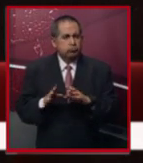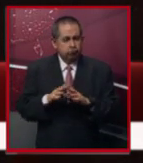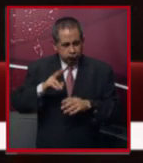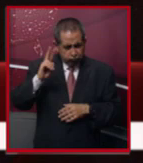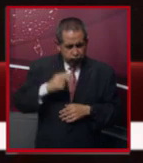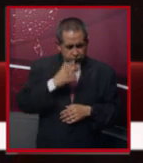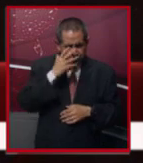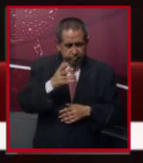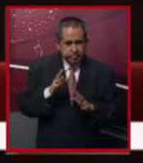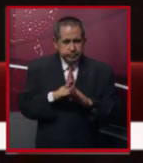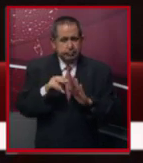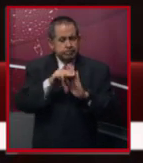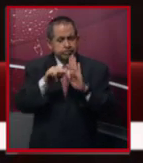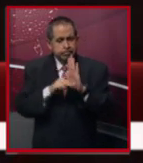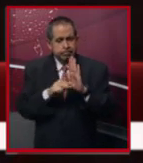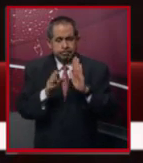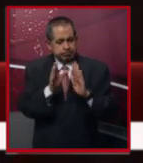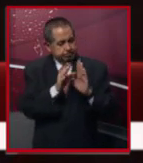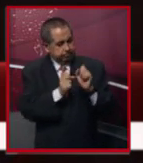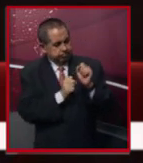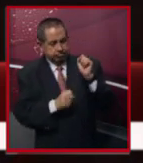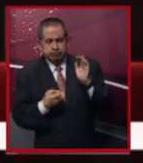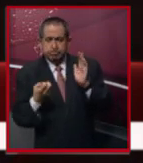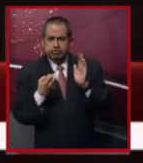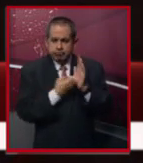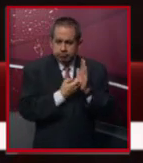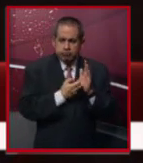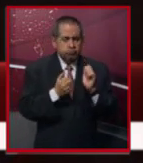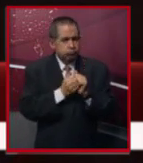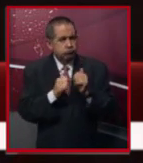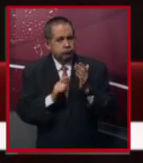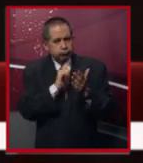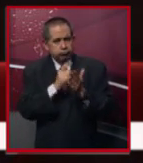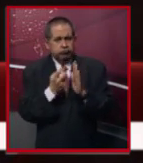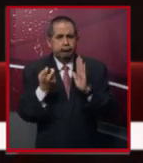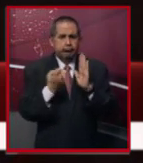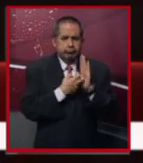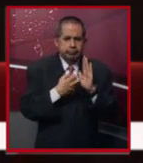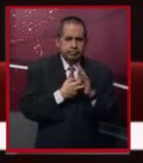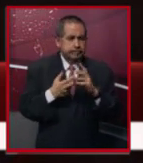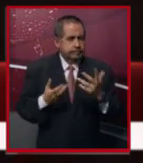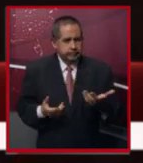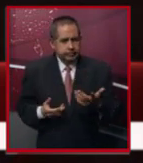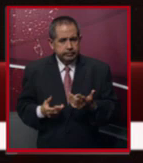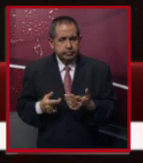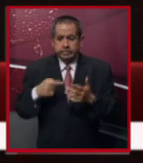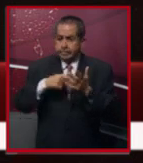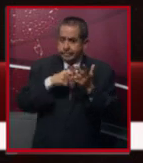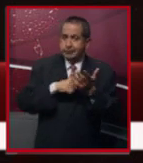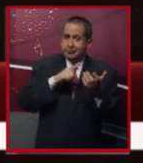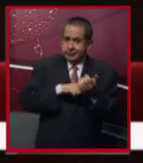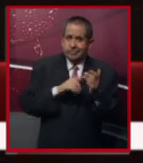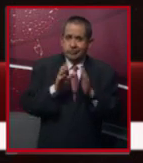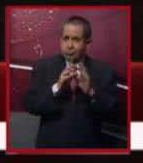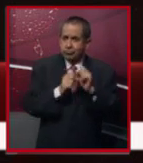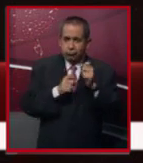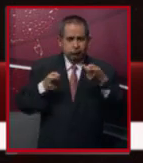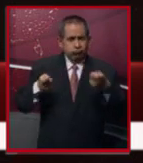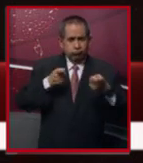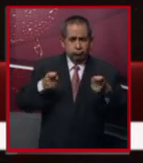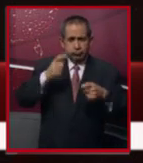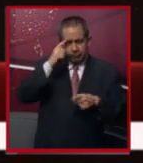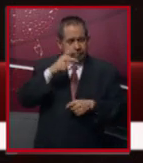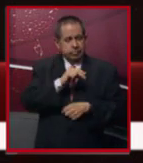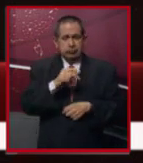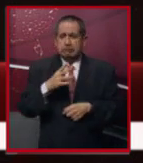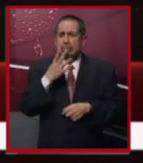se deben normar desde la Constitución y desde las leyes. Deben tener controles institucionales para no caer en